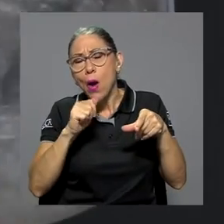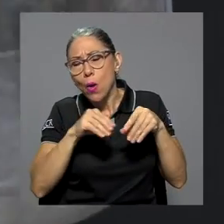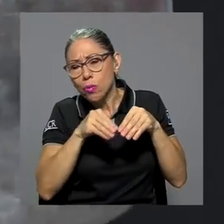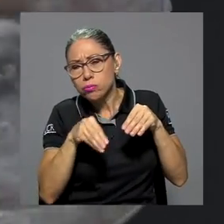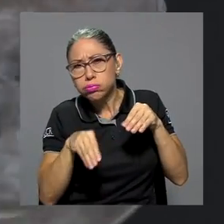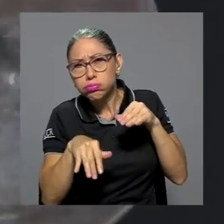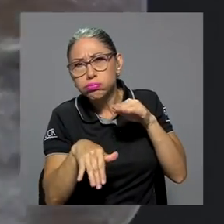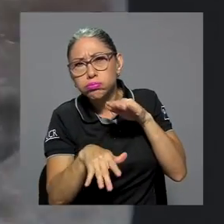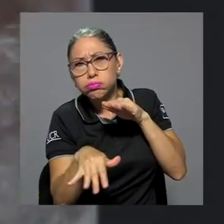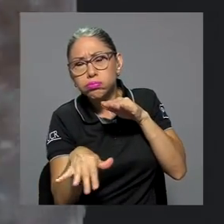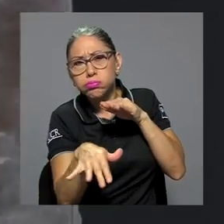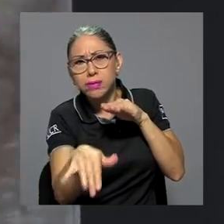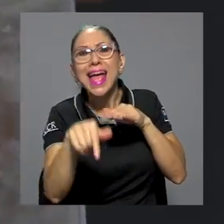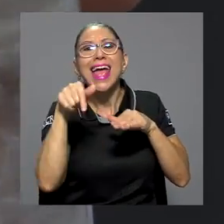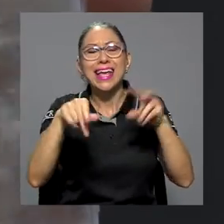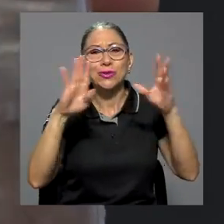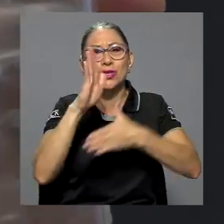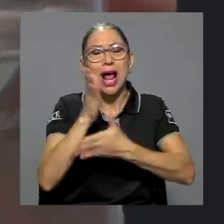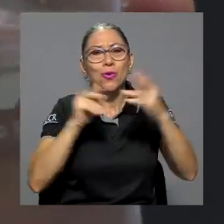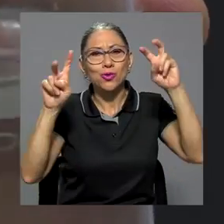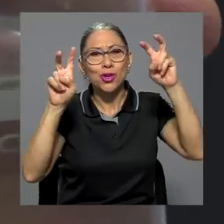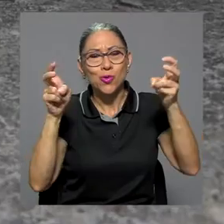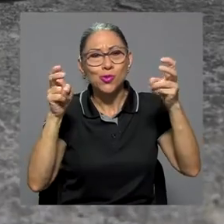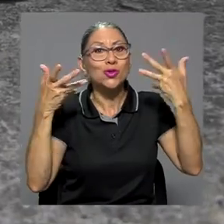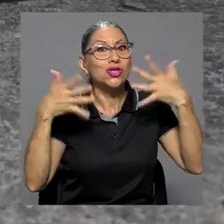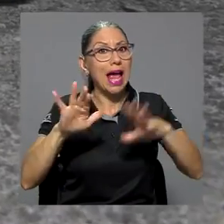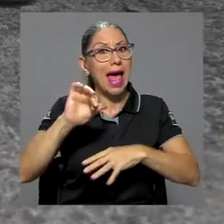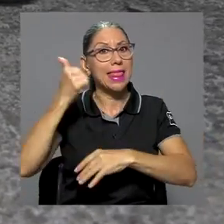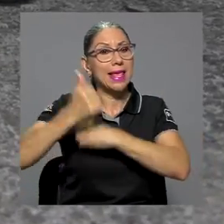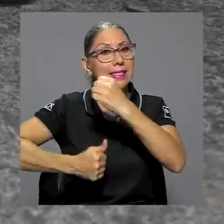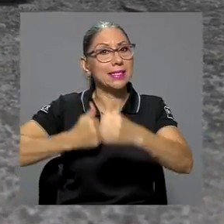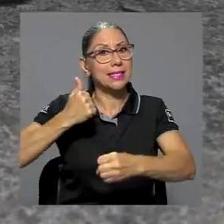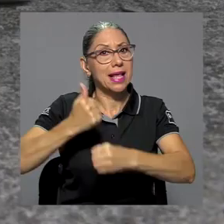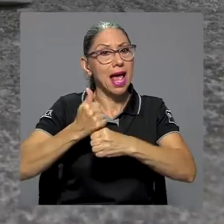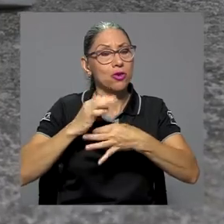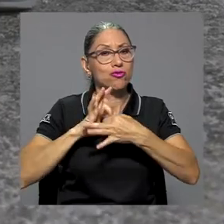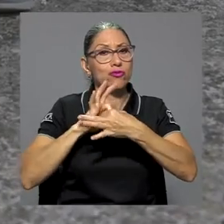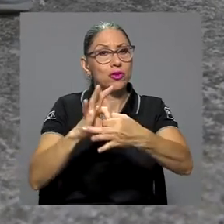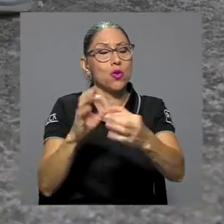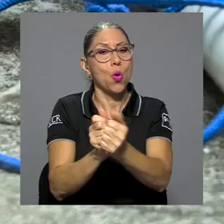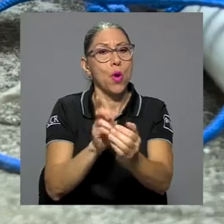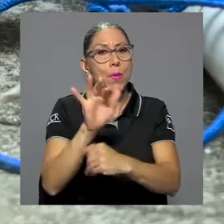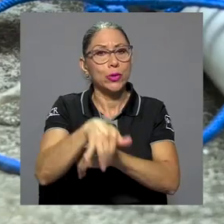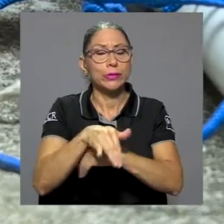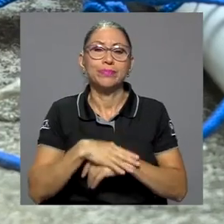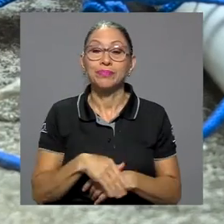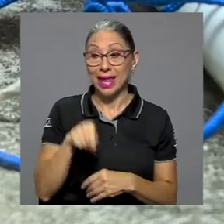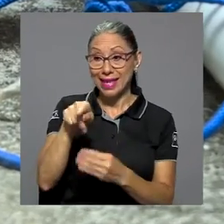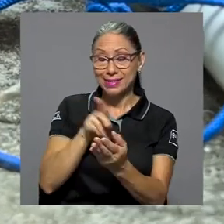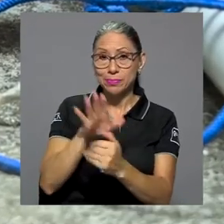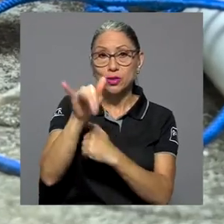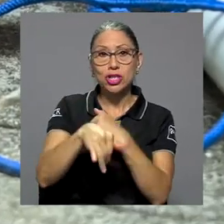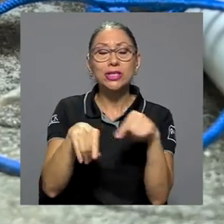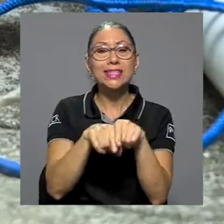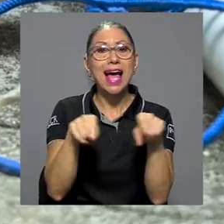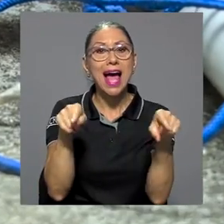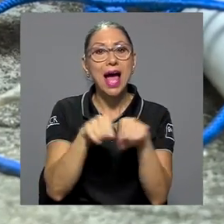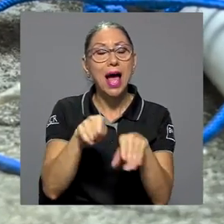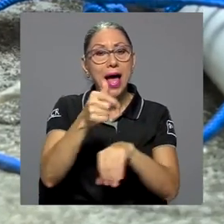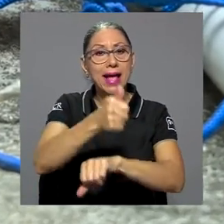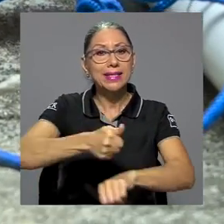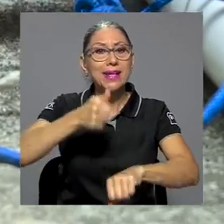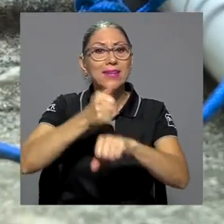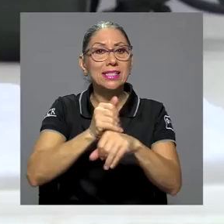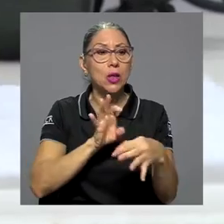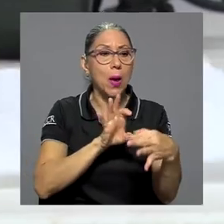estos cursos que se han organizado por 10 años en el marco del proyecto este proyecto también ha establecido